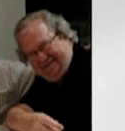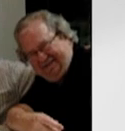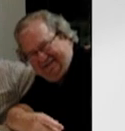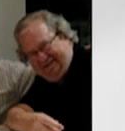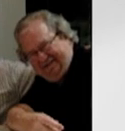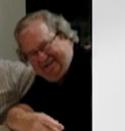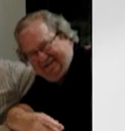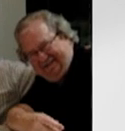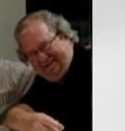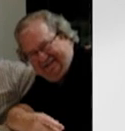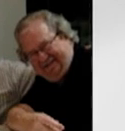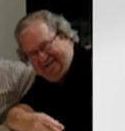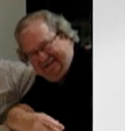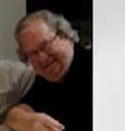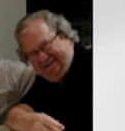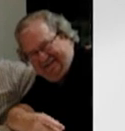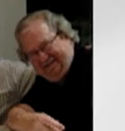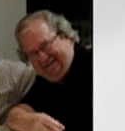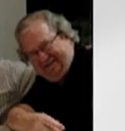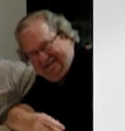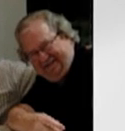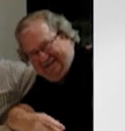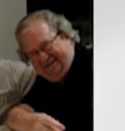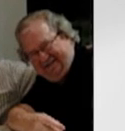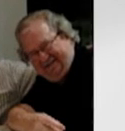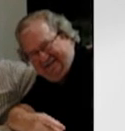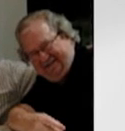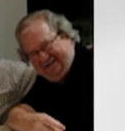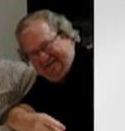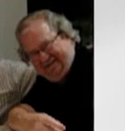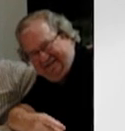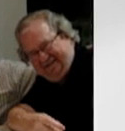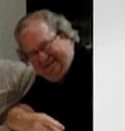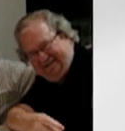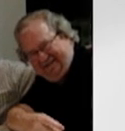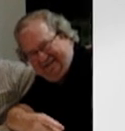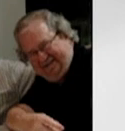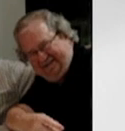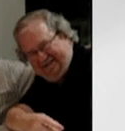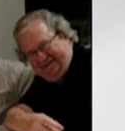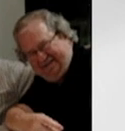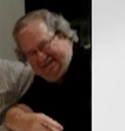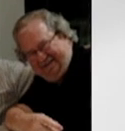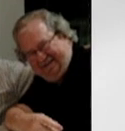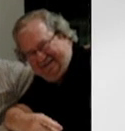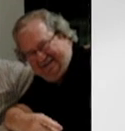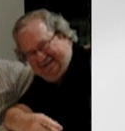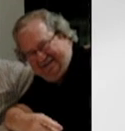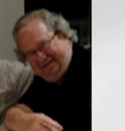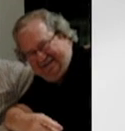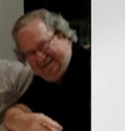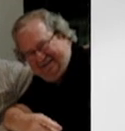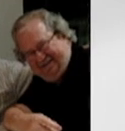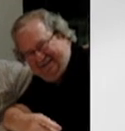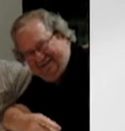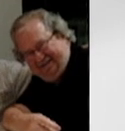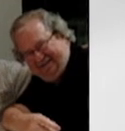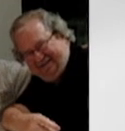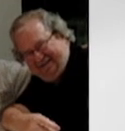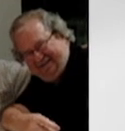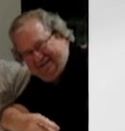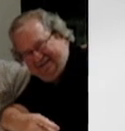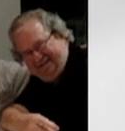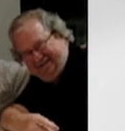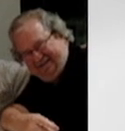¿sí? Este fue el primero. Honjo descubrió otra molécula que se llama PD1, ¿sí?